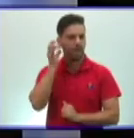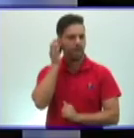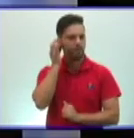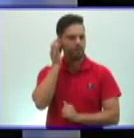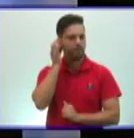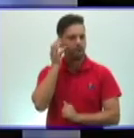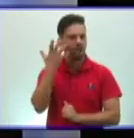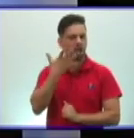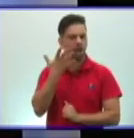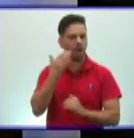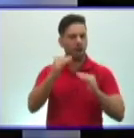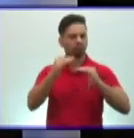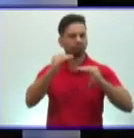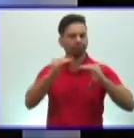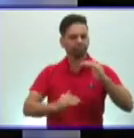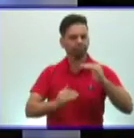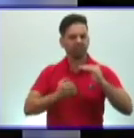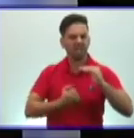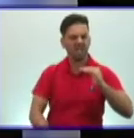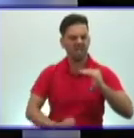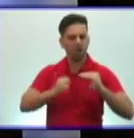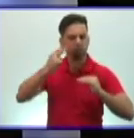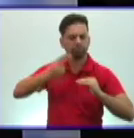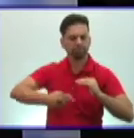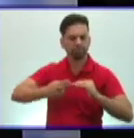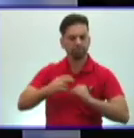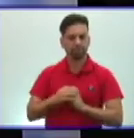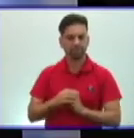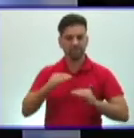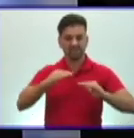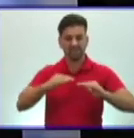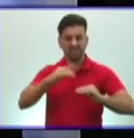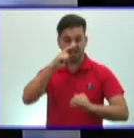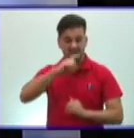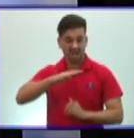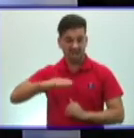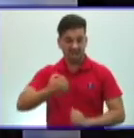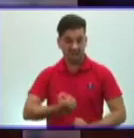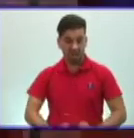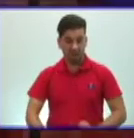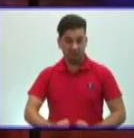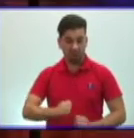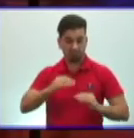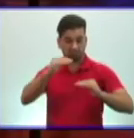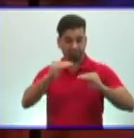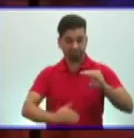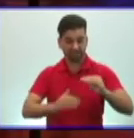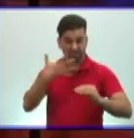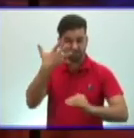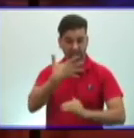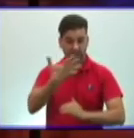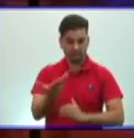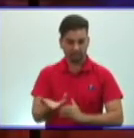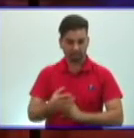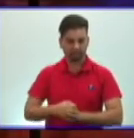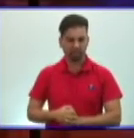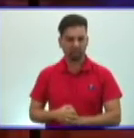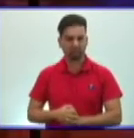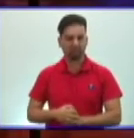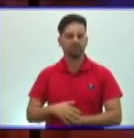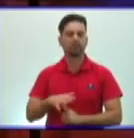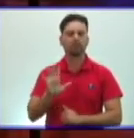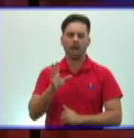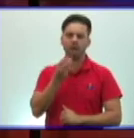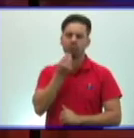hijos. ¿Y sus hijos sobre quiénes imponen criterio? Pues evidentemente sobre su